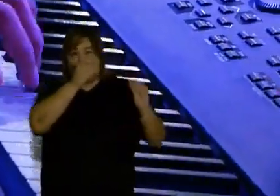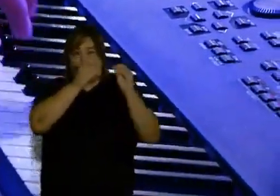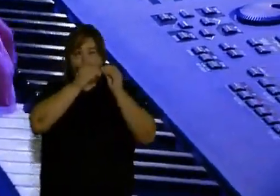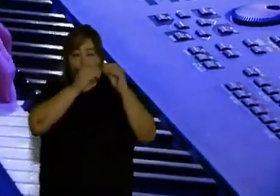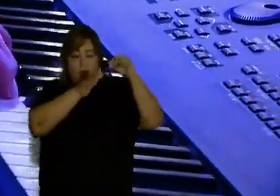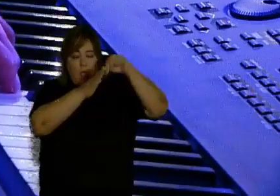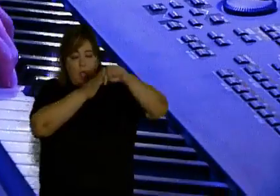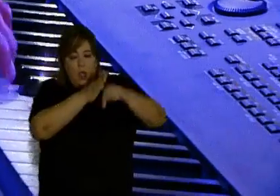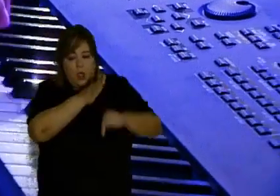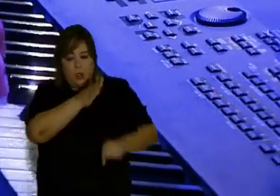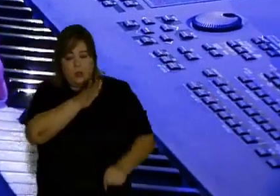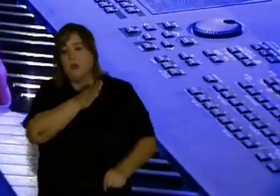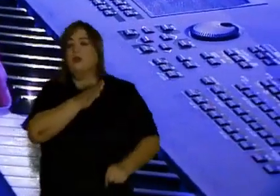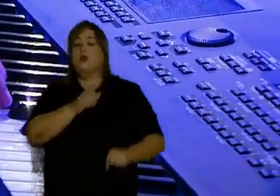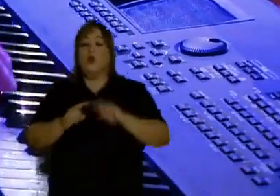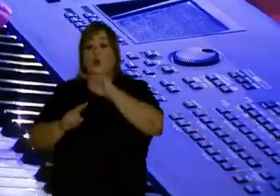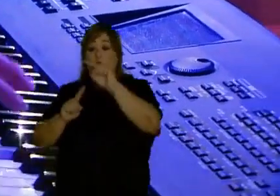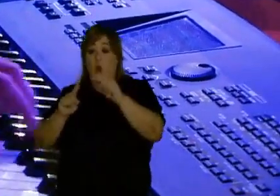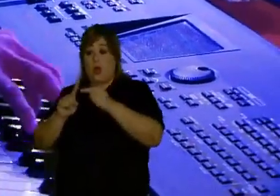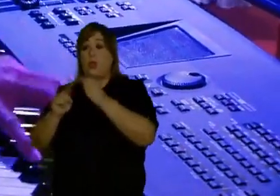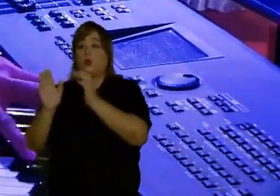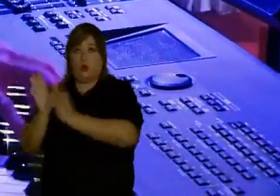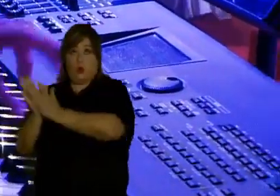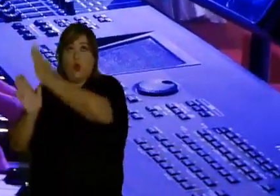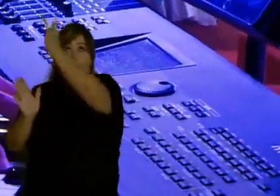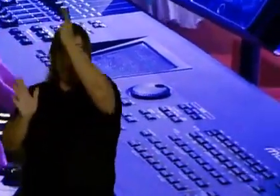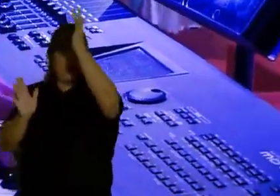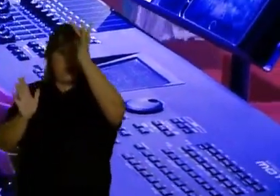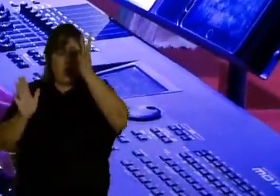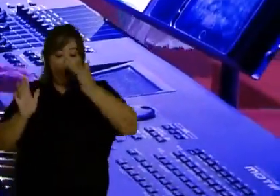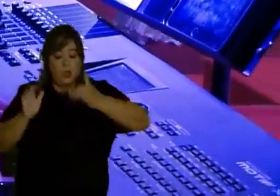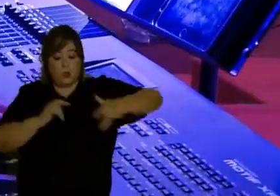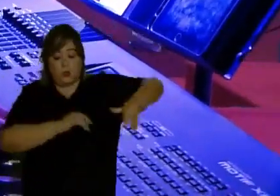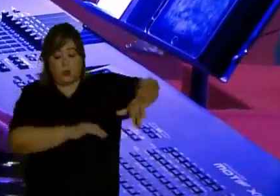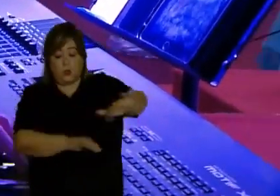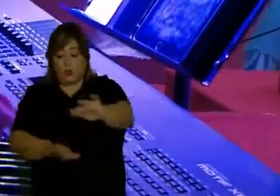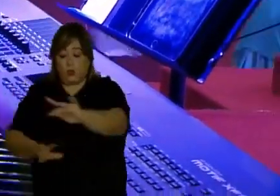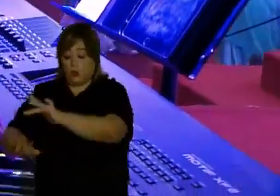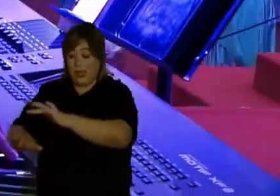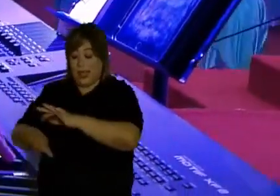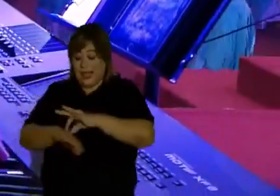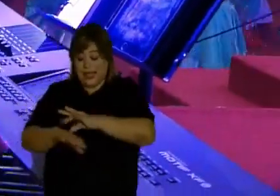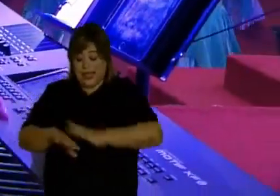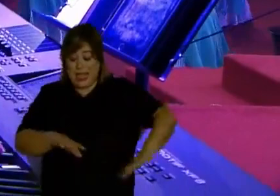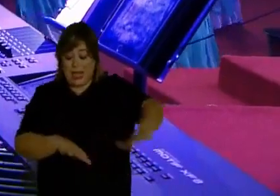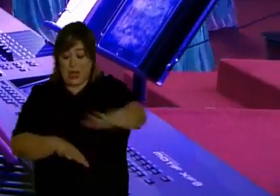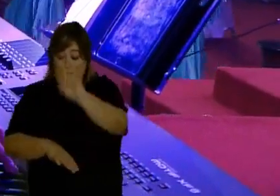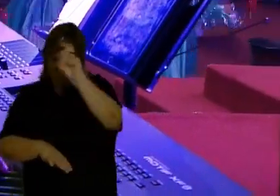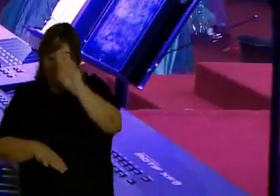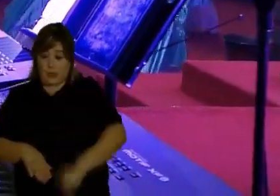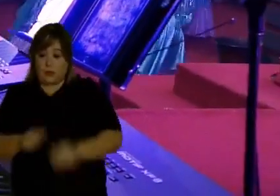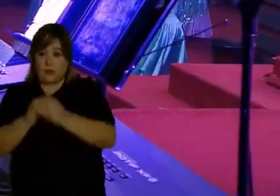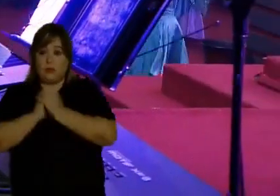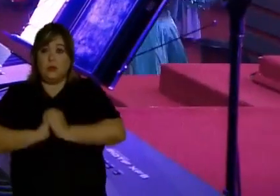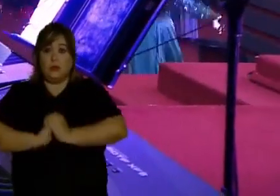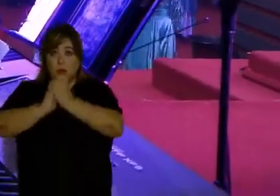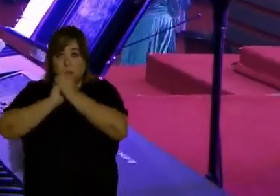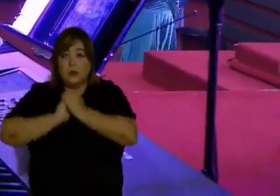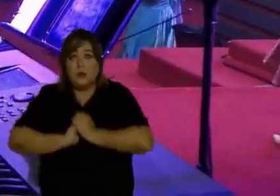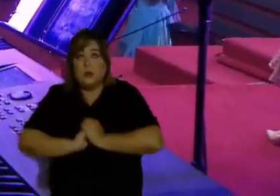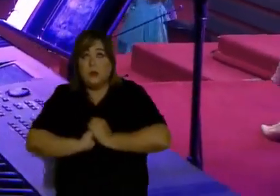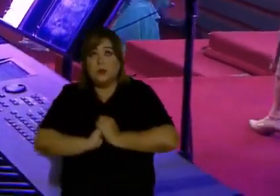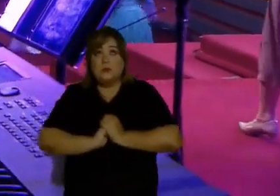Cuando tu gloria desciende un lugar, cuando tu gloria desciende un lugar, toda